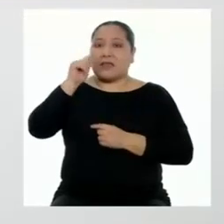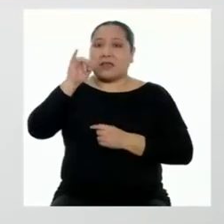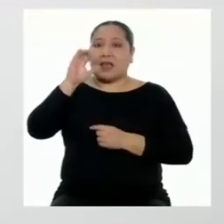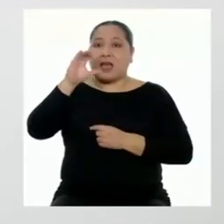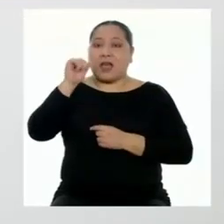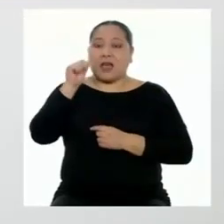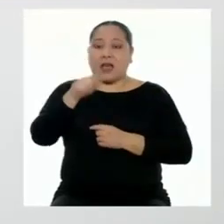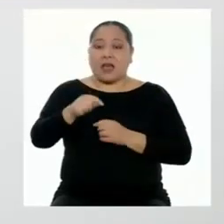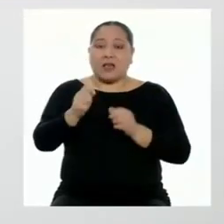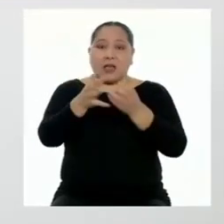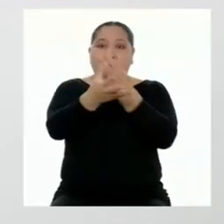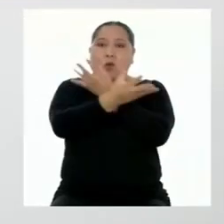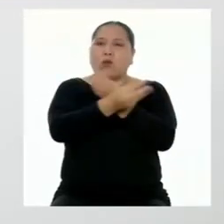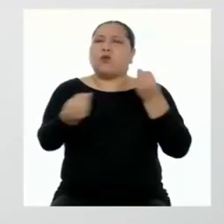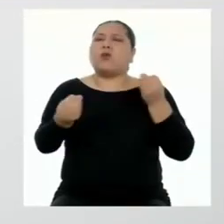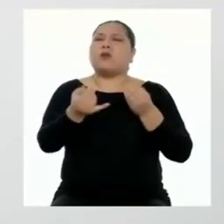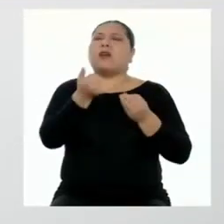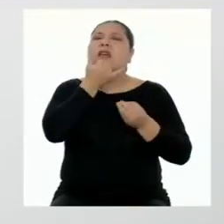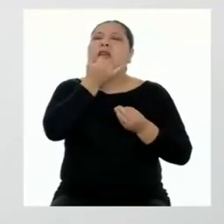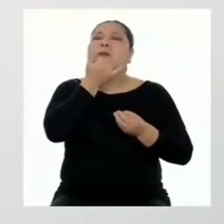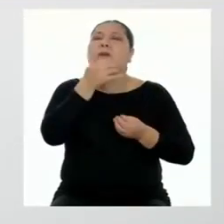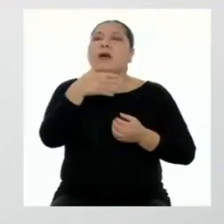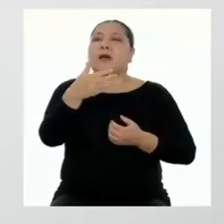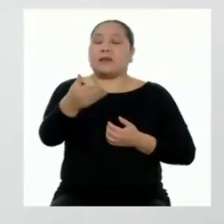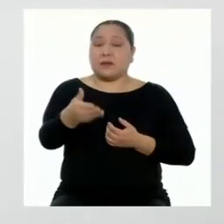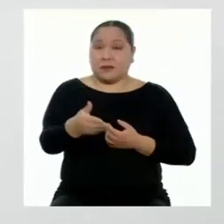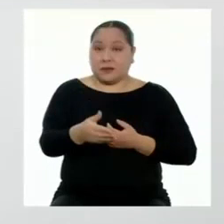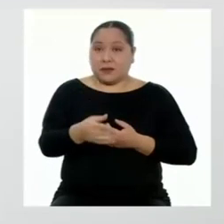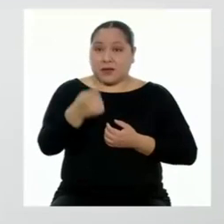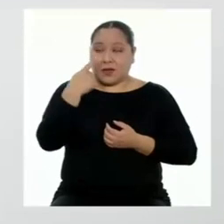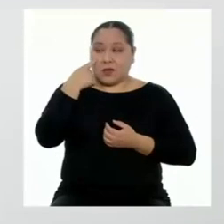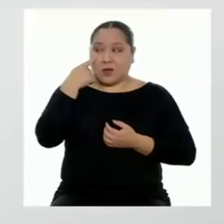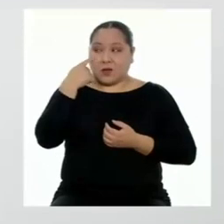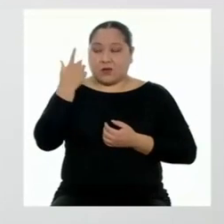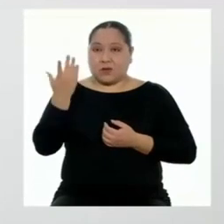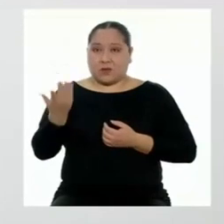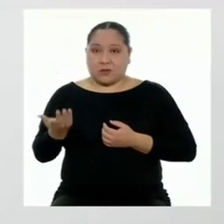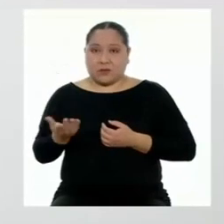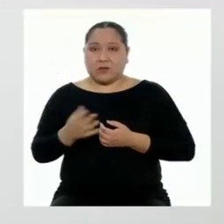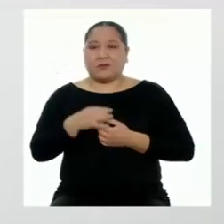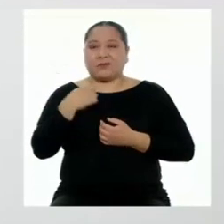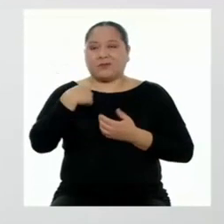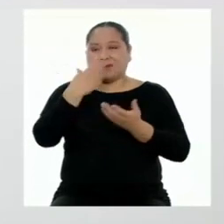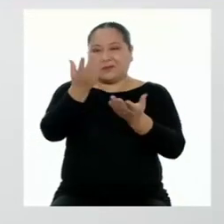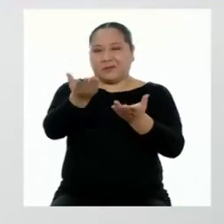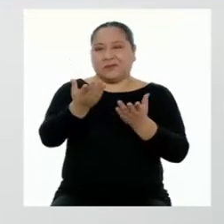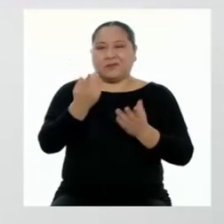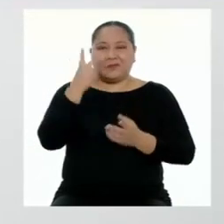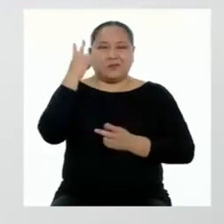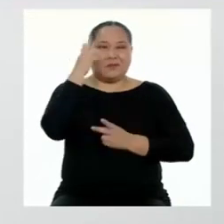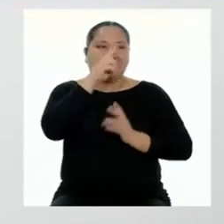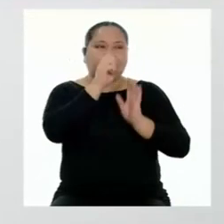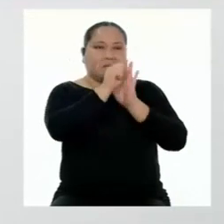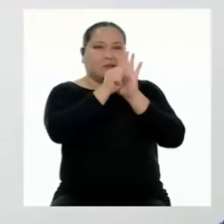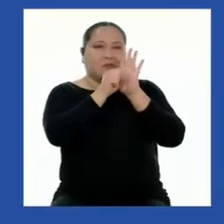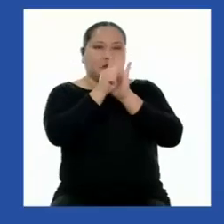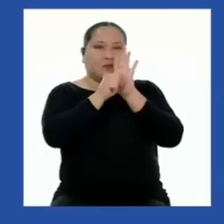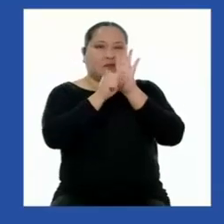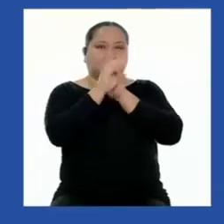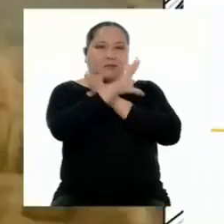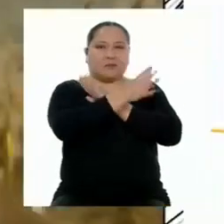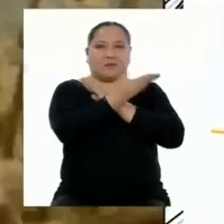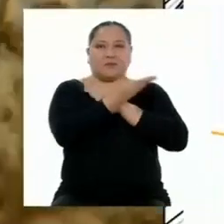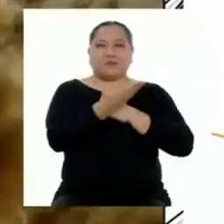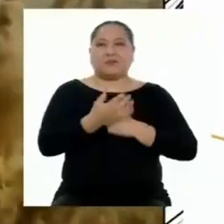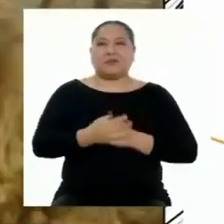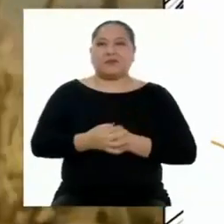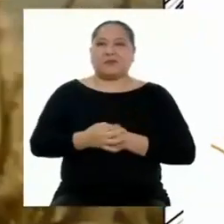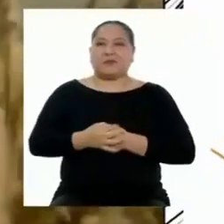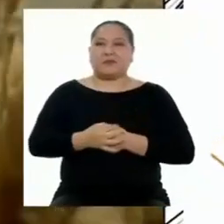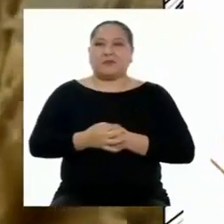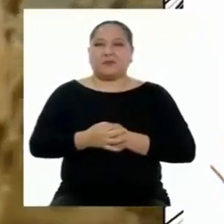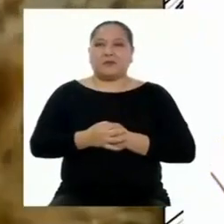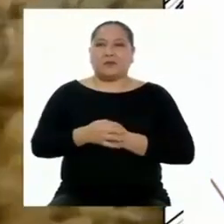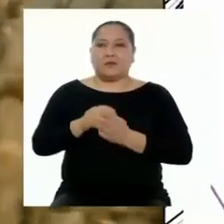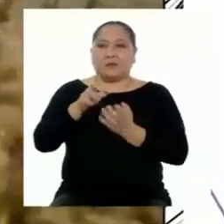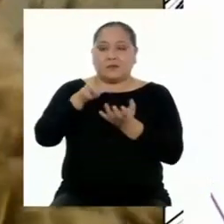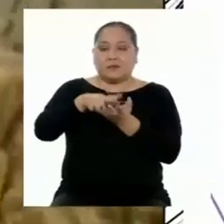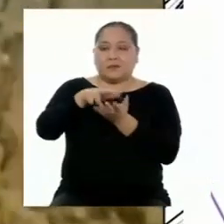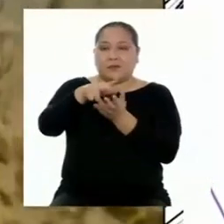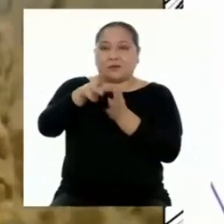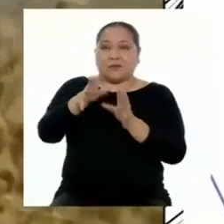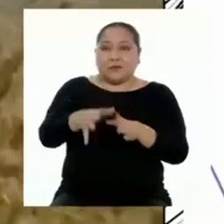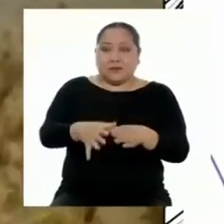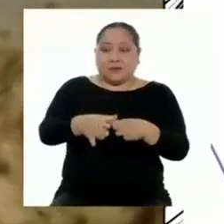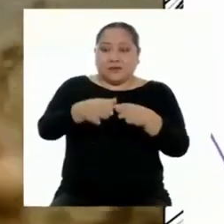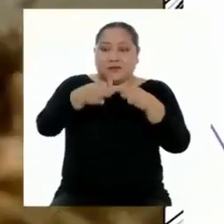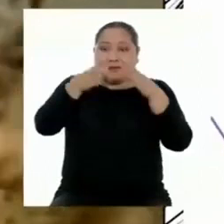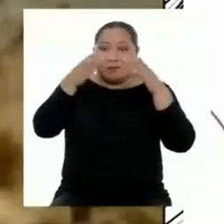esta valiosa especie de la cual estamos hablando, los invito a ver el siguiente video. La rana